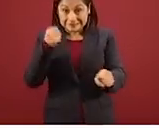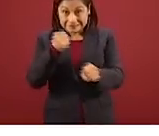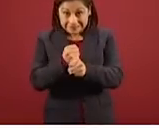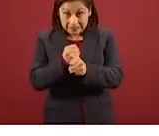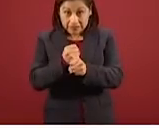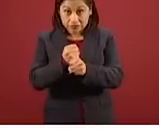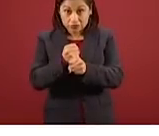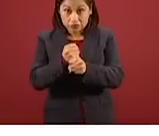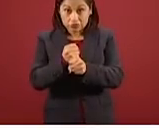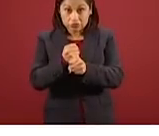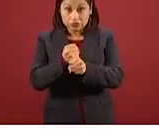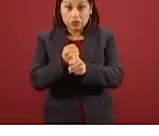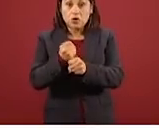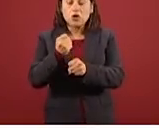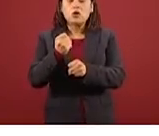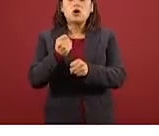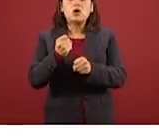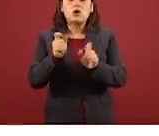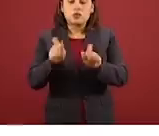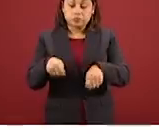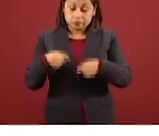se entregó